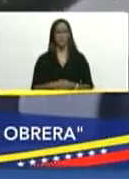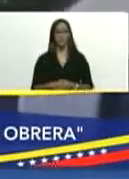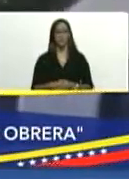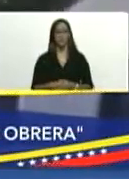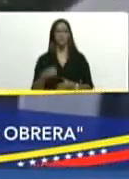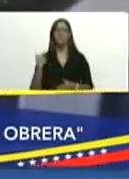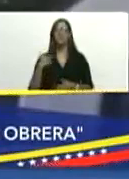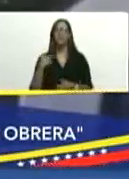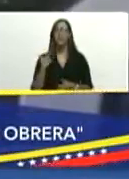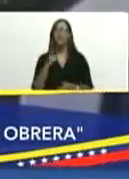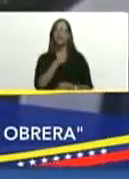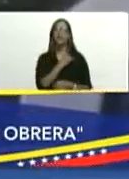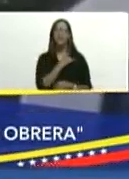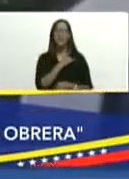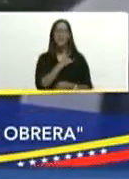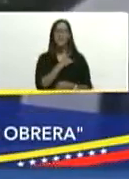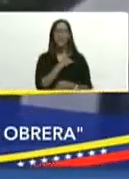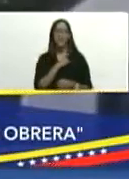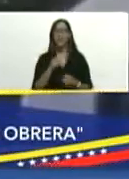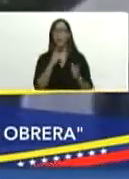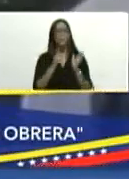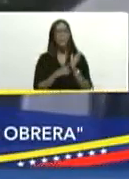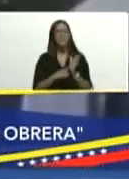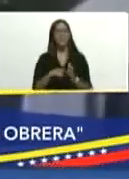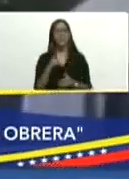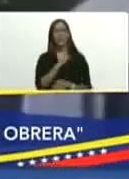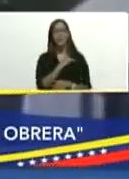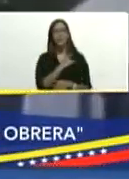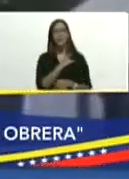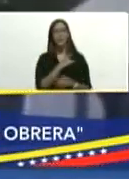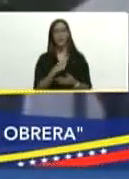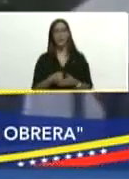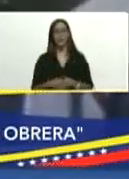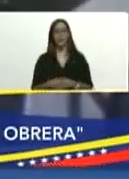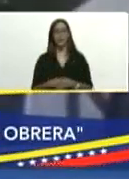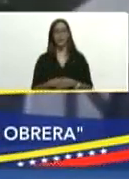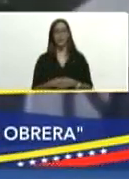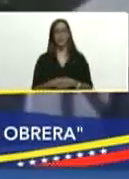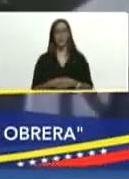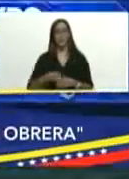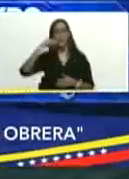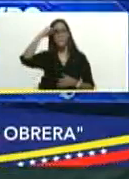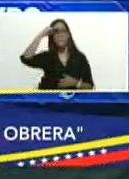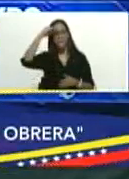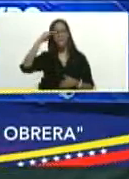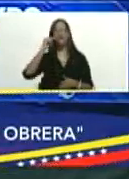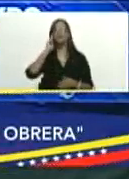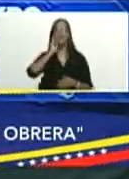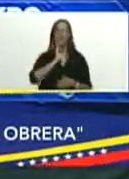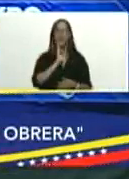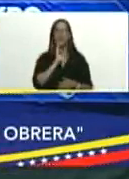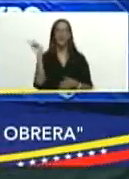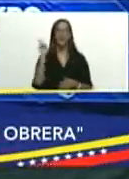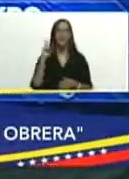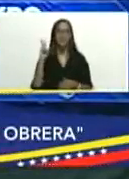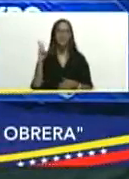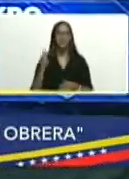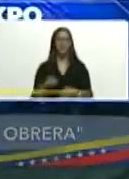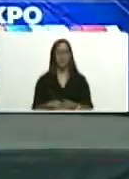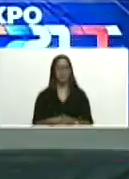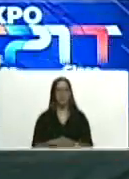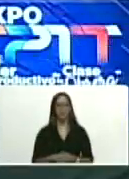tenemos la universidad en general en la universidad militar bolivariana de Venezuela